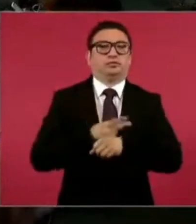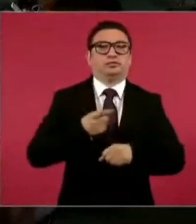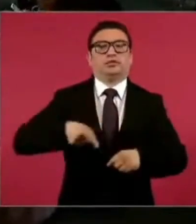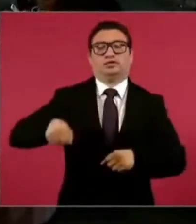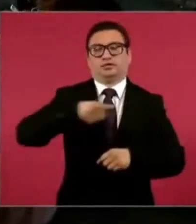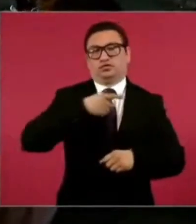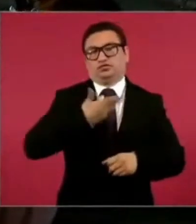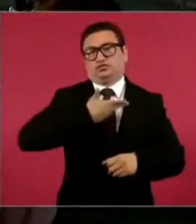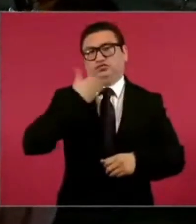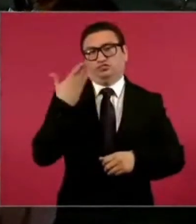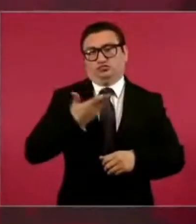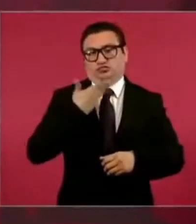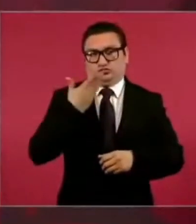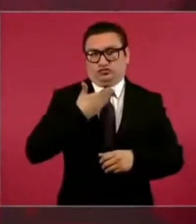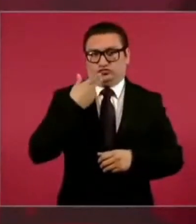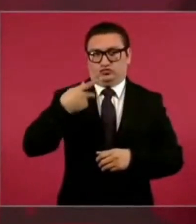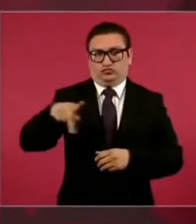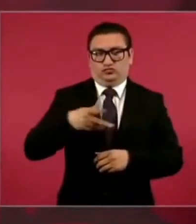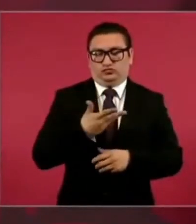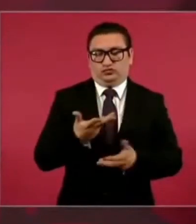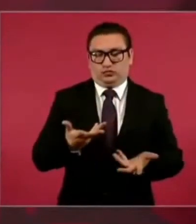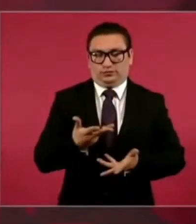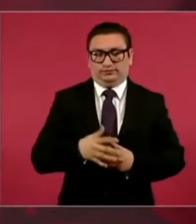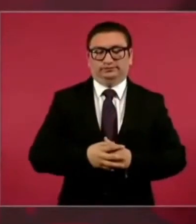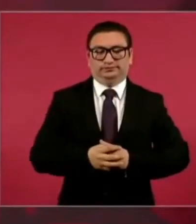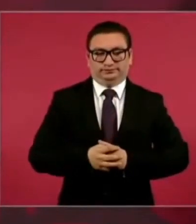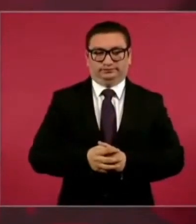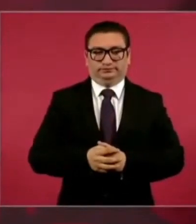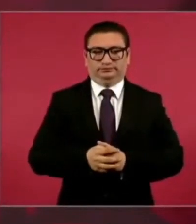burocracia dorada.